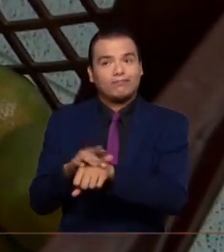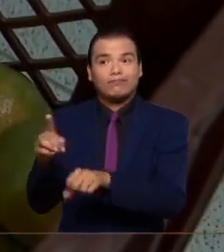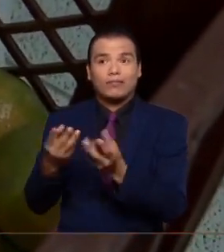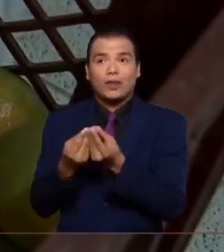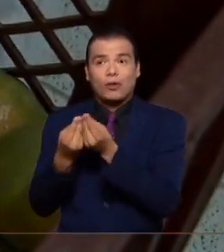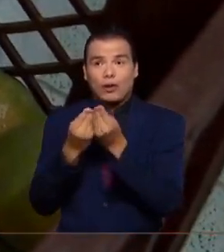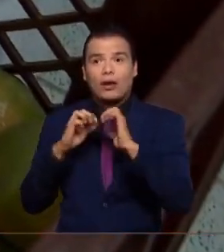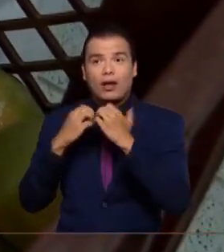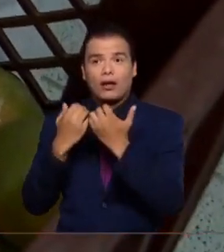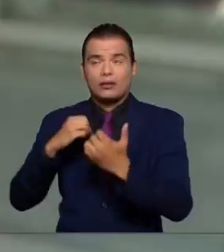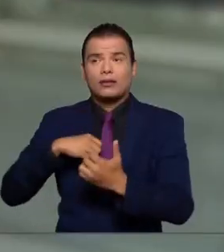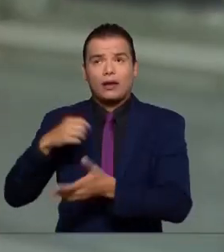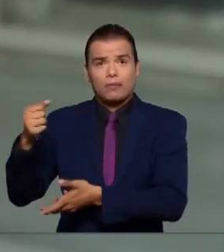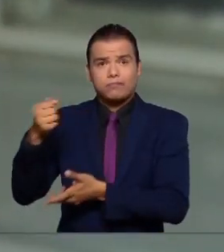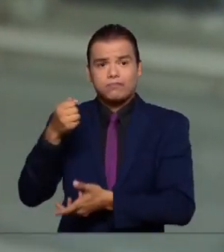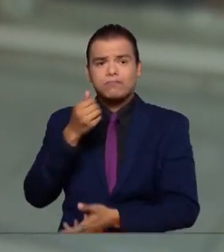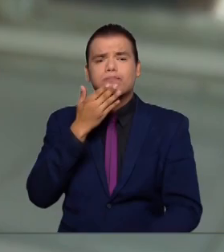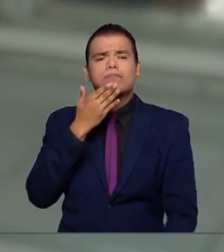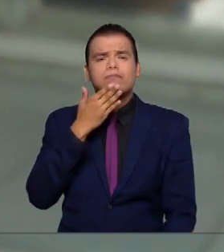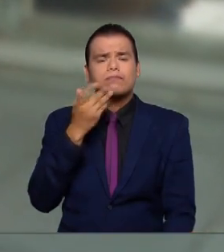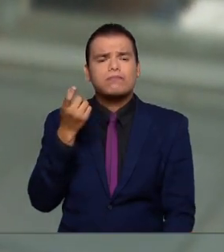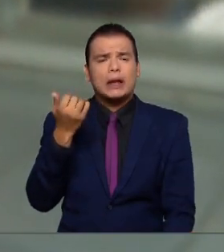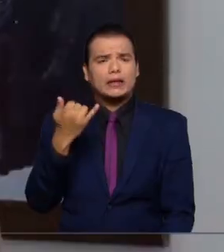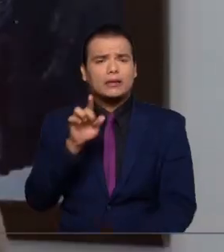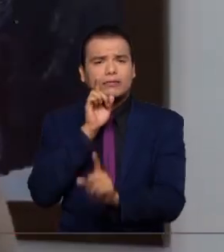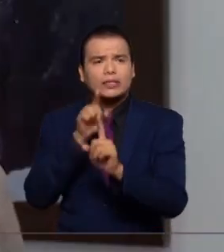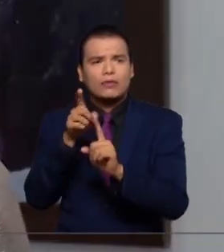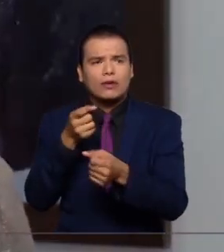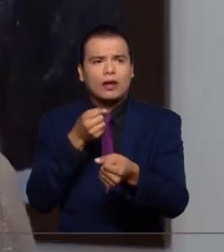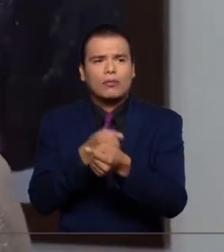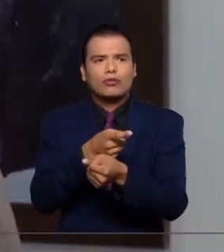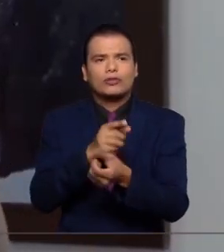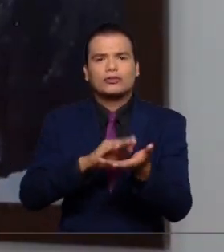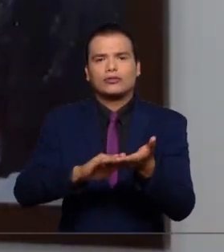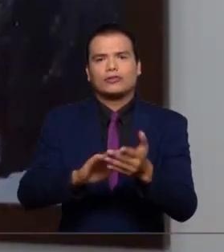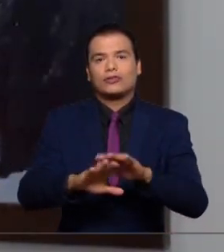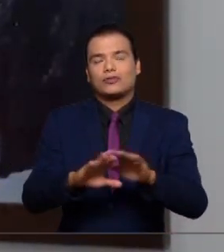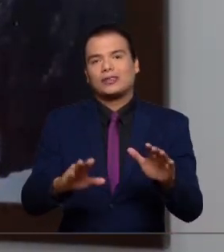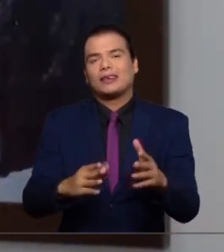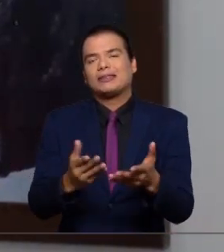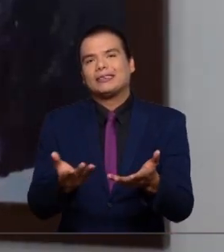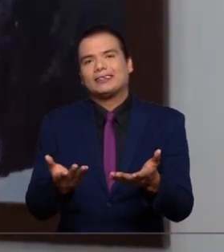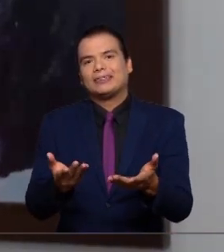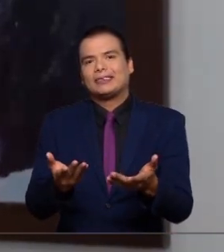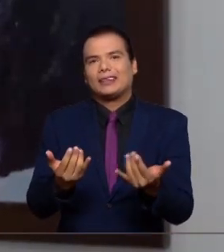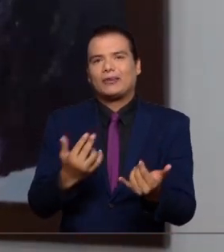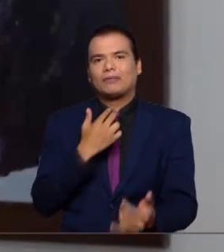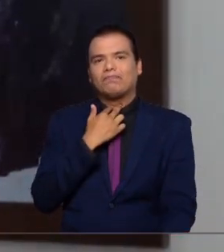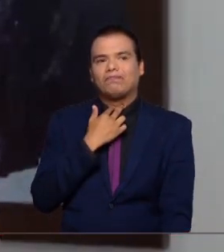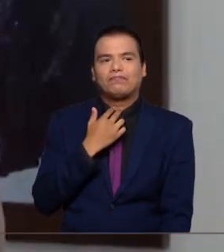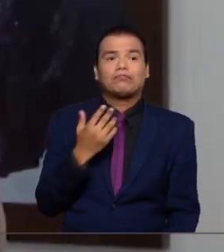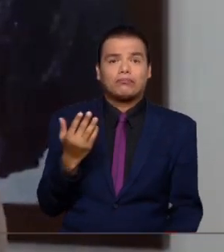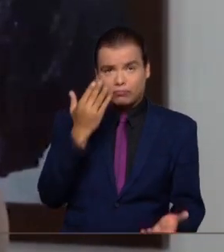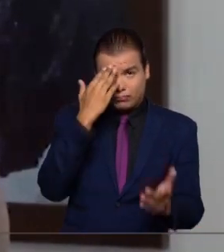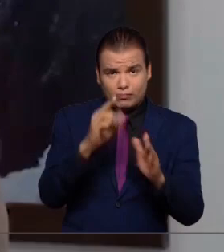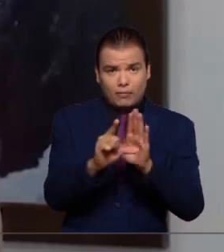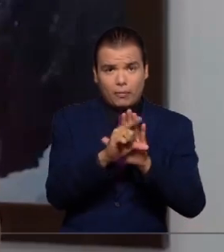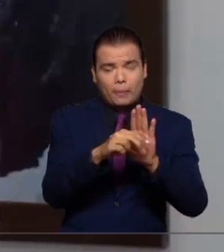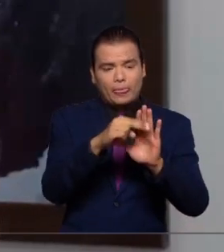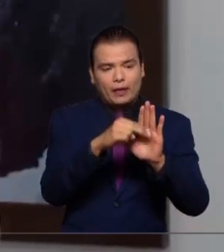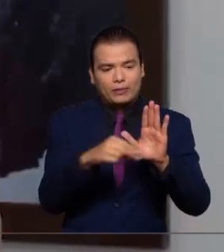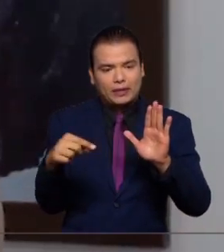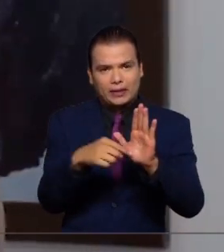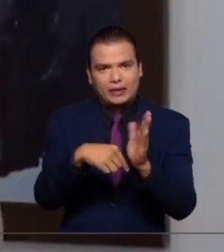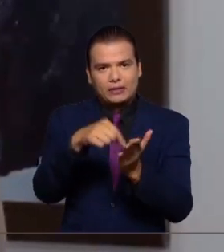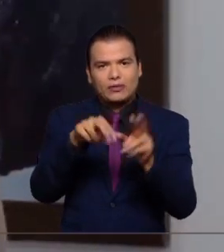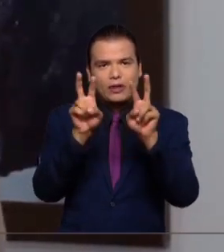garantizar el servicio. Estamos evaluando alternativas que nos da la misma ley de contratación para efectos de garantizar, eso